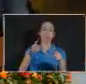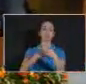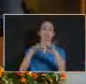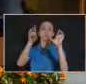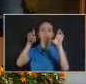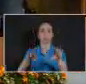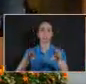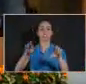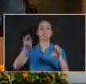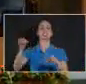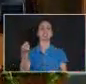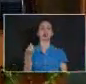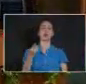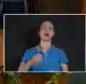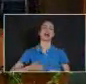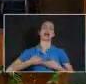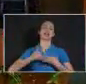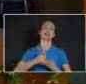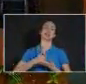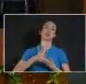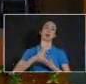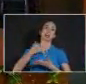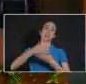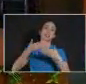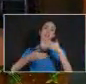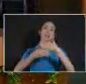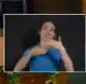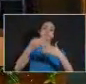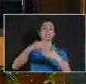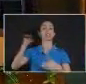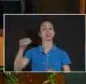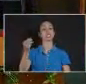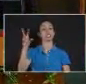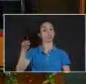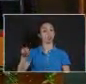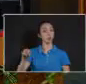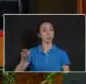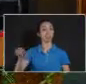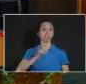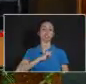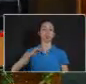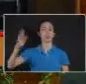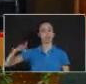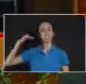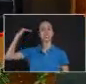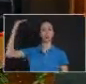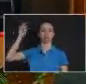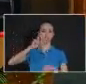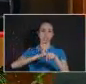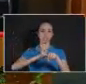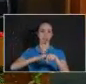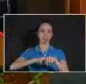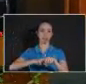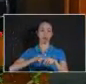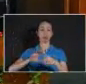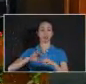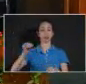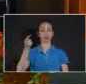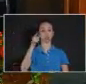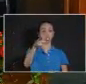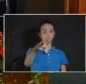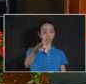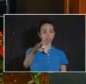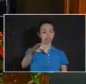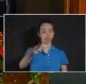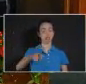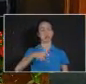edificar. Y los que no le van a edificar, que son mayores en tiempo que usted, en el lugar en donde está,